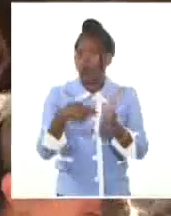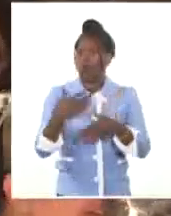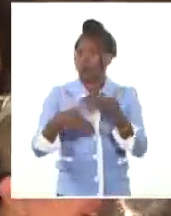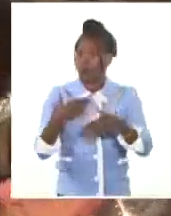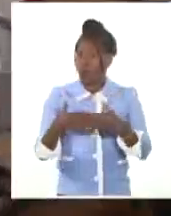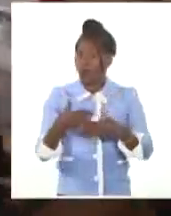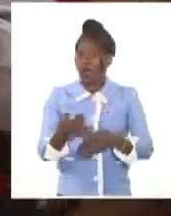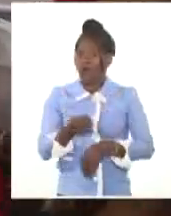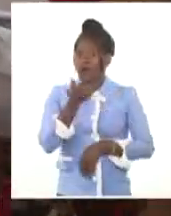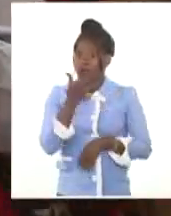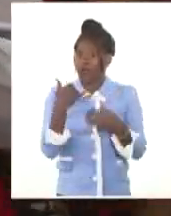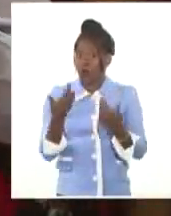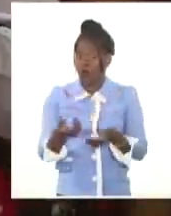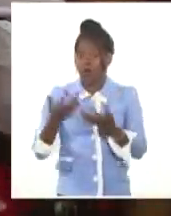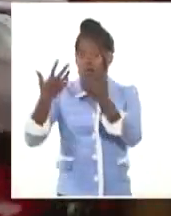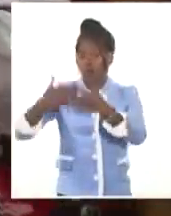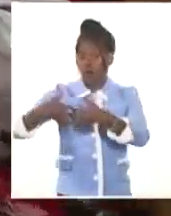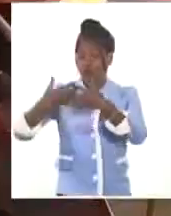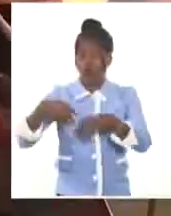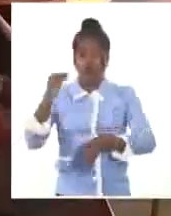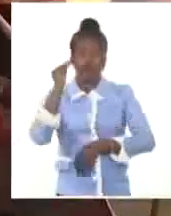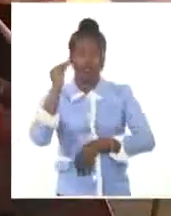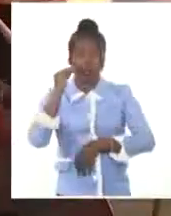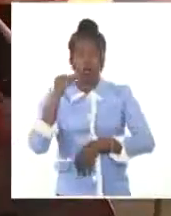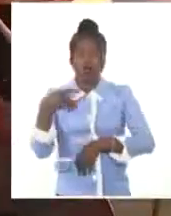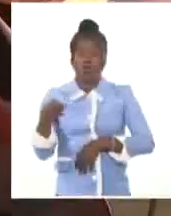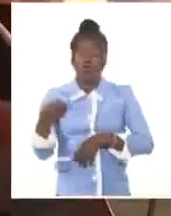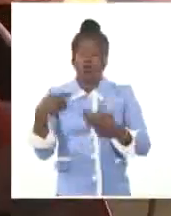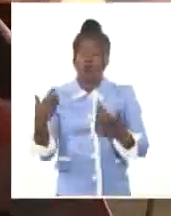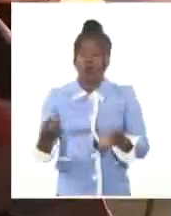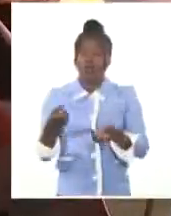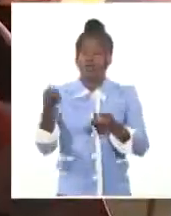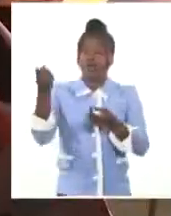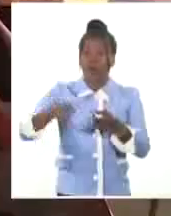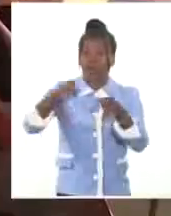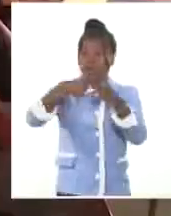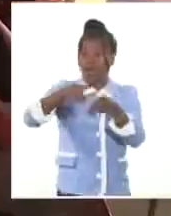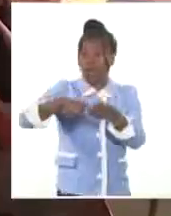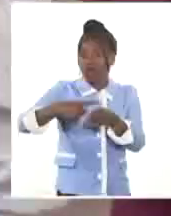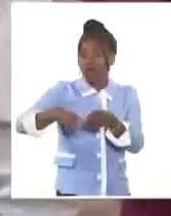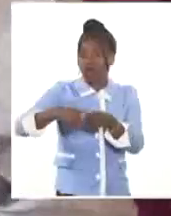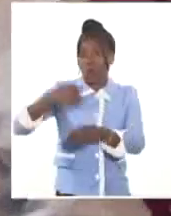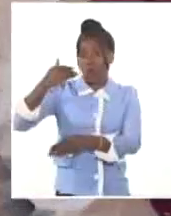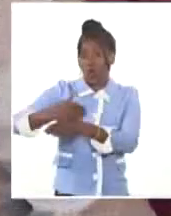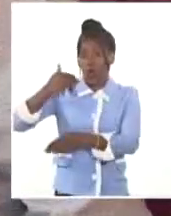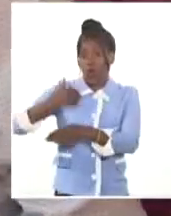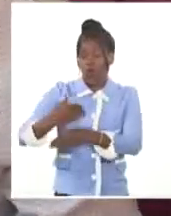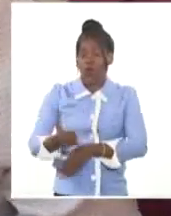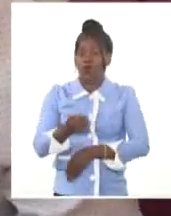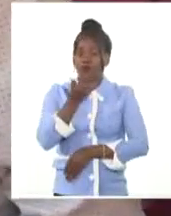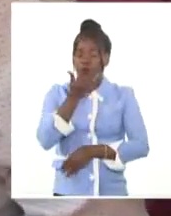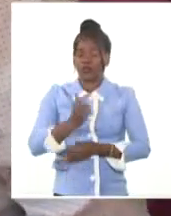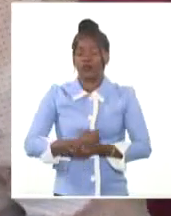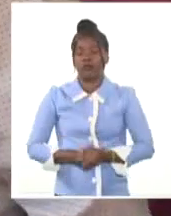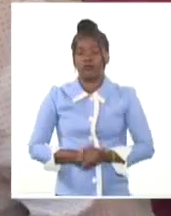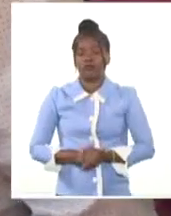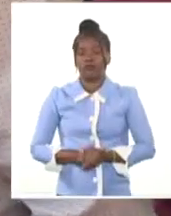cemento y otros renglones, y el déficit de fuerza de trabajo en áreas agrícolas. Nos fuimos del campo,